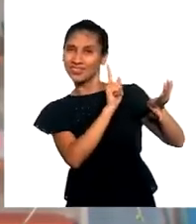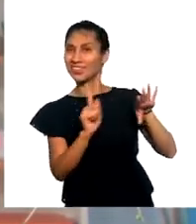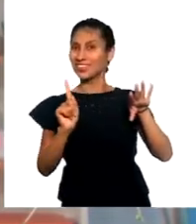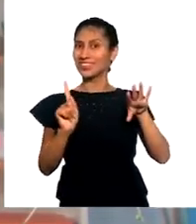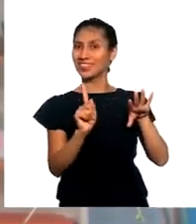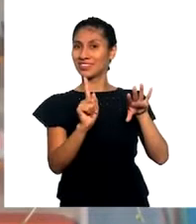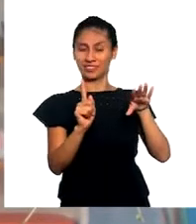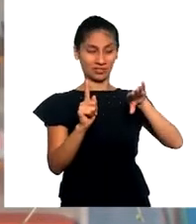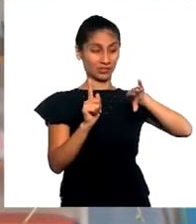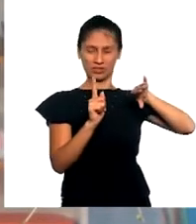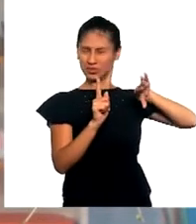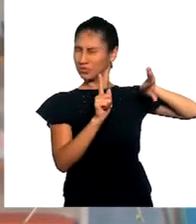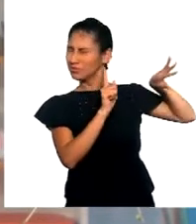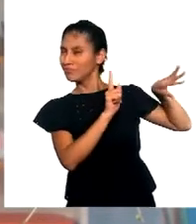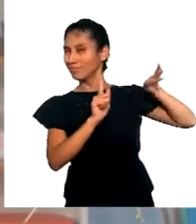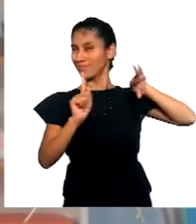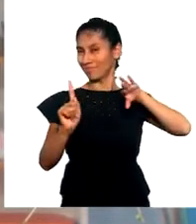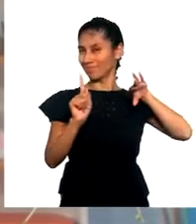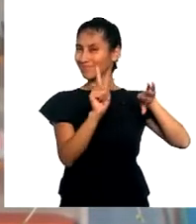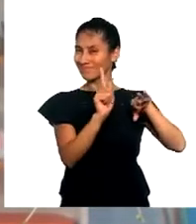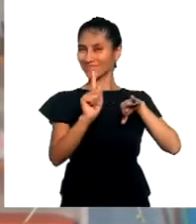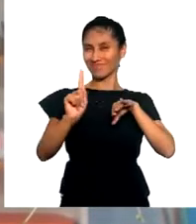sin mirar atrás